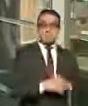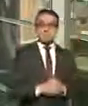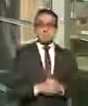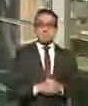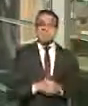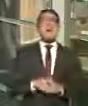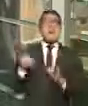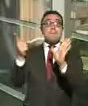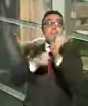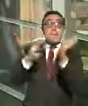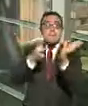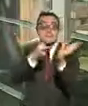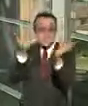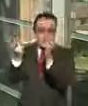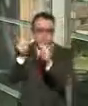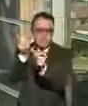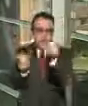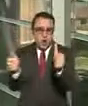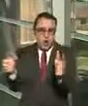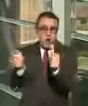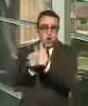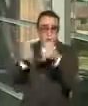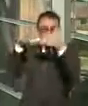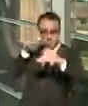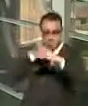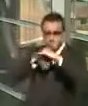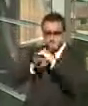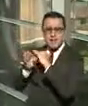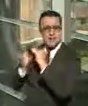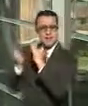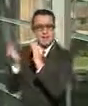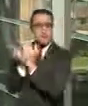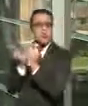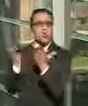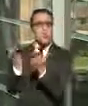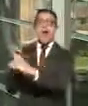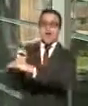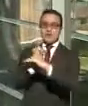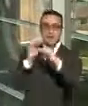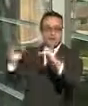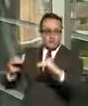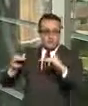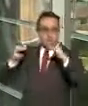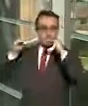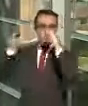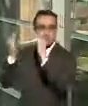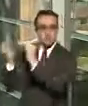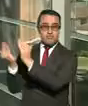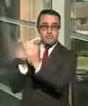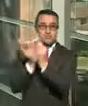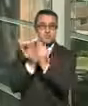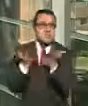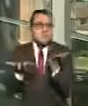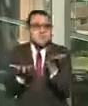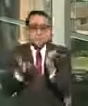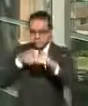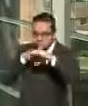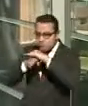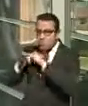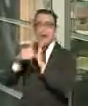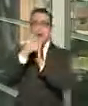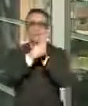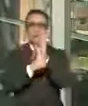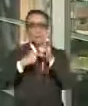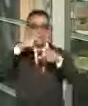1.700 colombianos con discapacidad estudiando en instituciones educativas de educación superior gracias a la Agenda